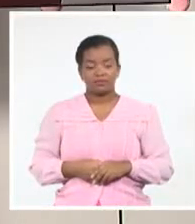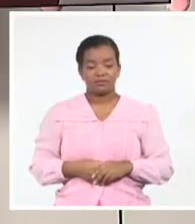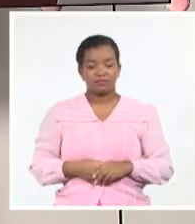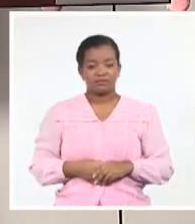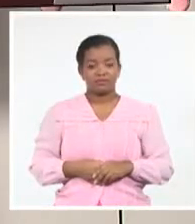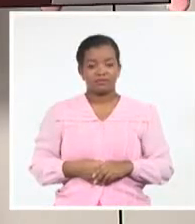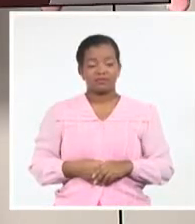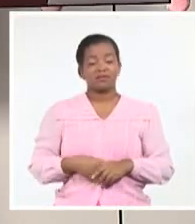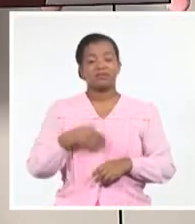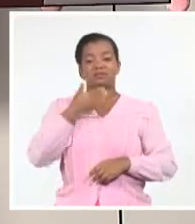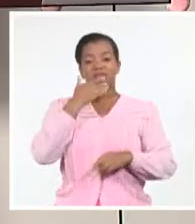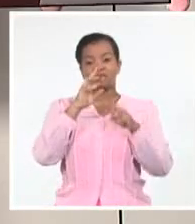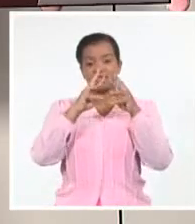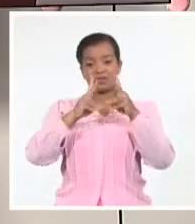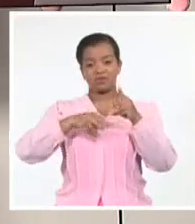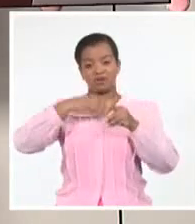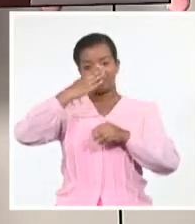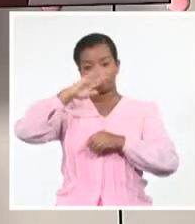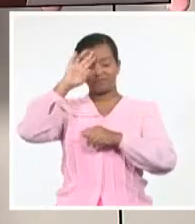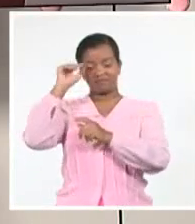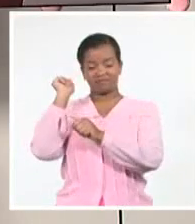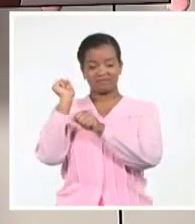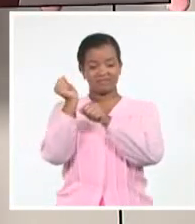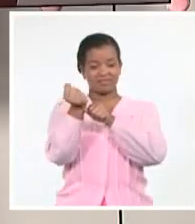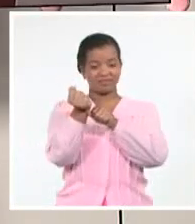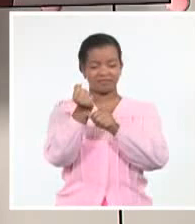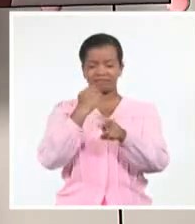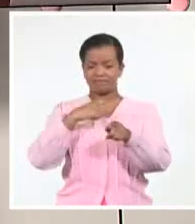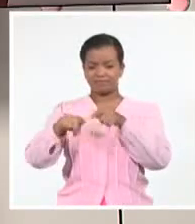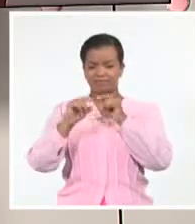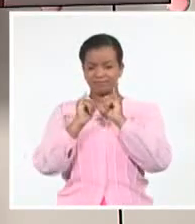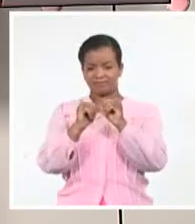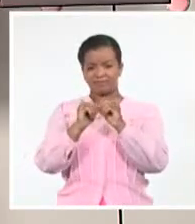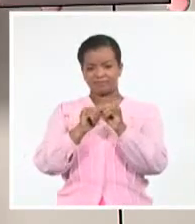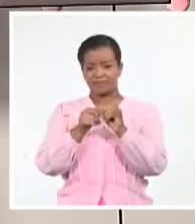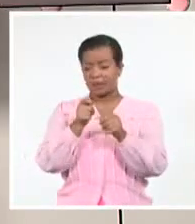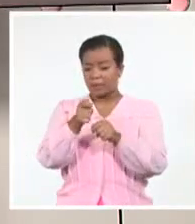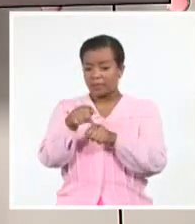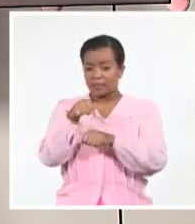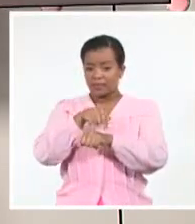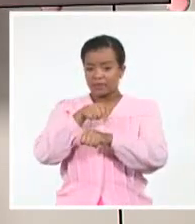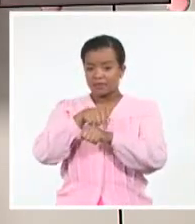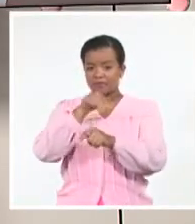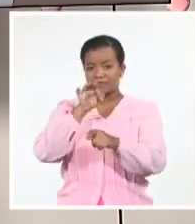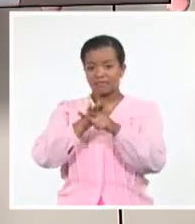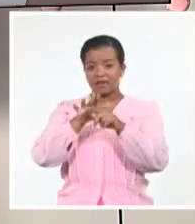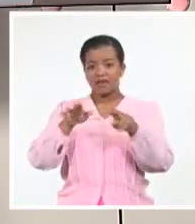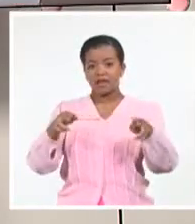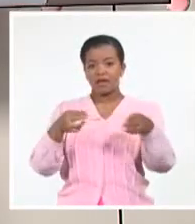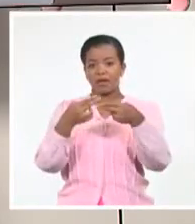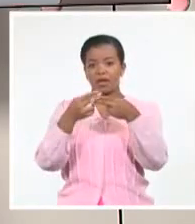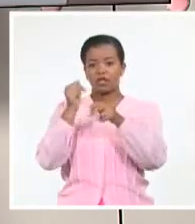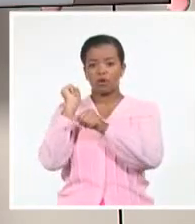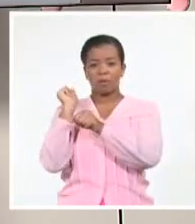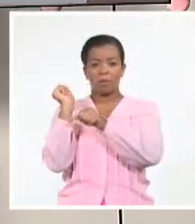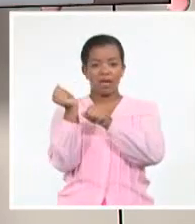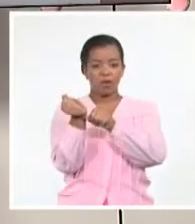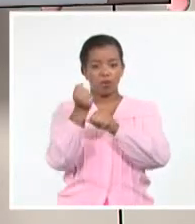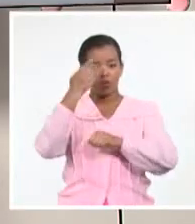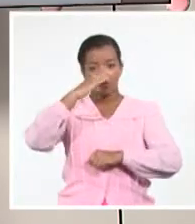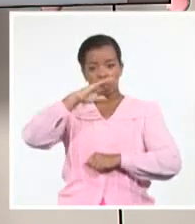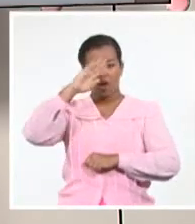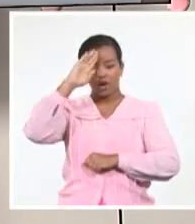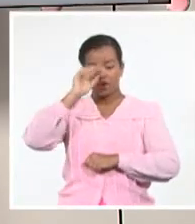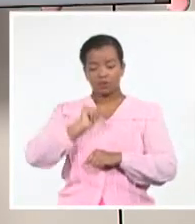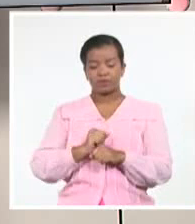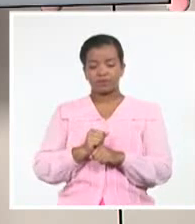excelente resultado para el softball cubano. Avanzamos. Hace solo minutos comenzaron los partidos de la jornada en la Liga Élite del Béisbol Cubano. En el Julio Antonio